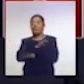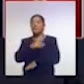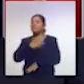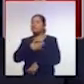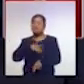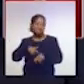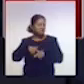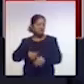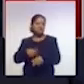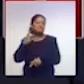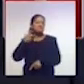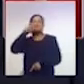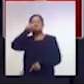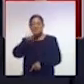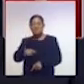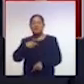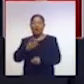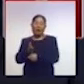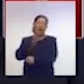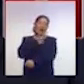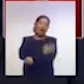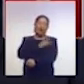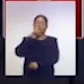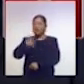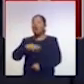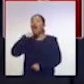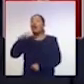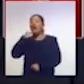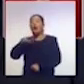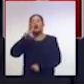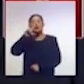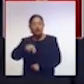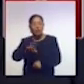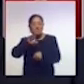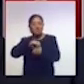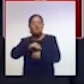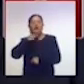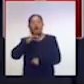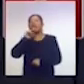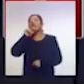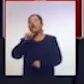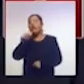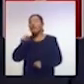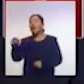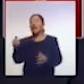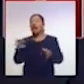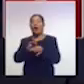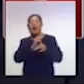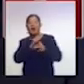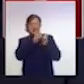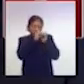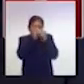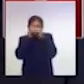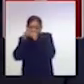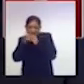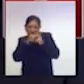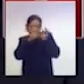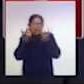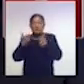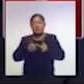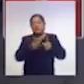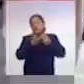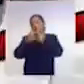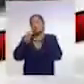No vamos a dar ni un paso atrás. No vamos a permitir la corrupción. Se acabó la asociación delictuosa en el poder político y el poder